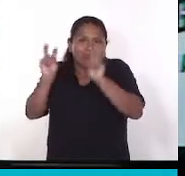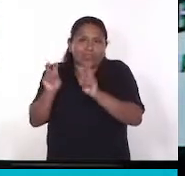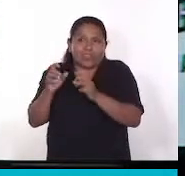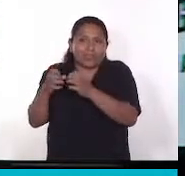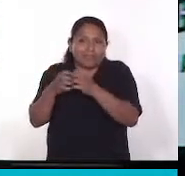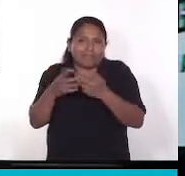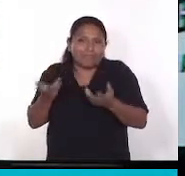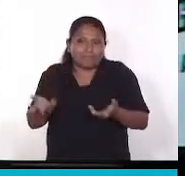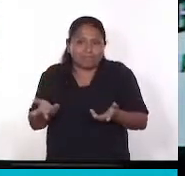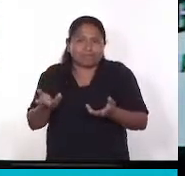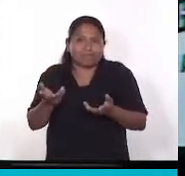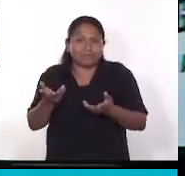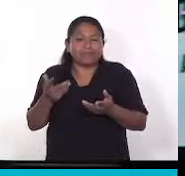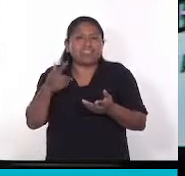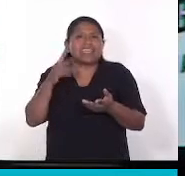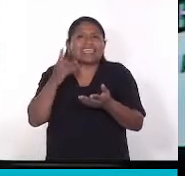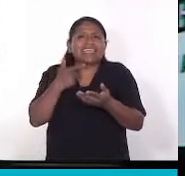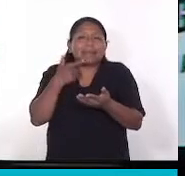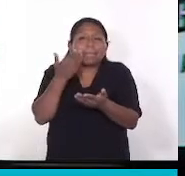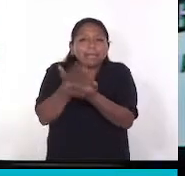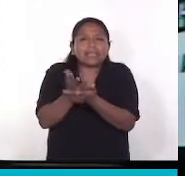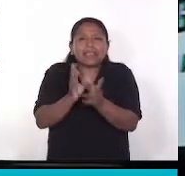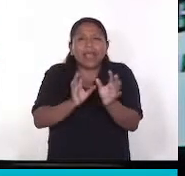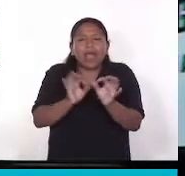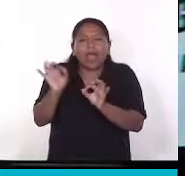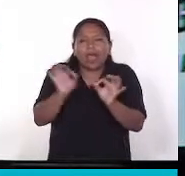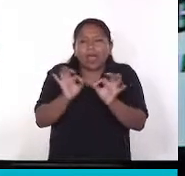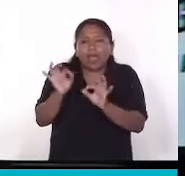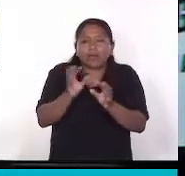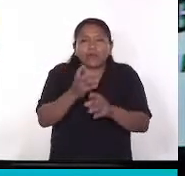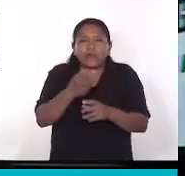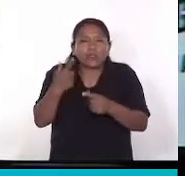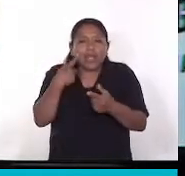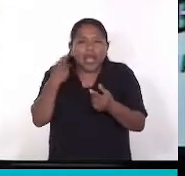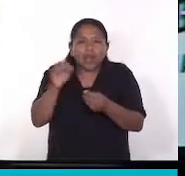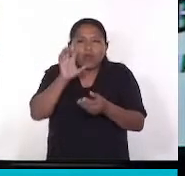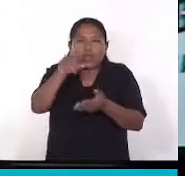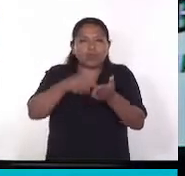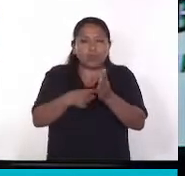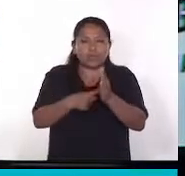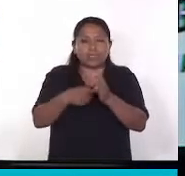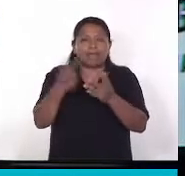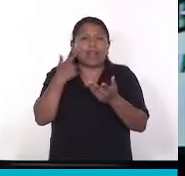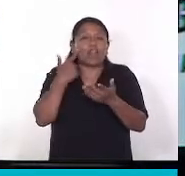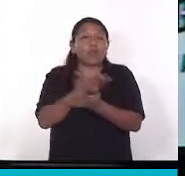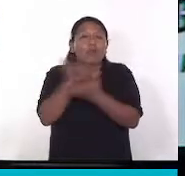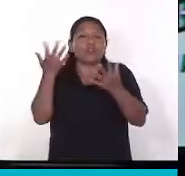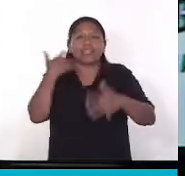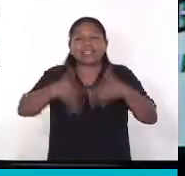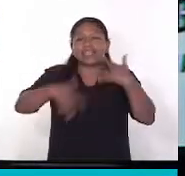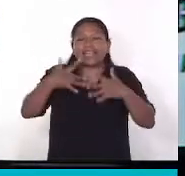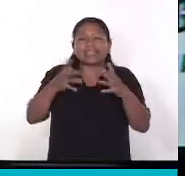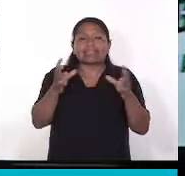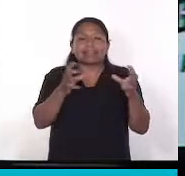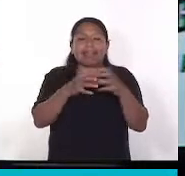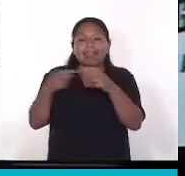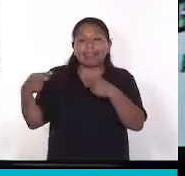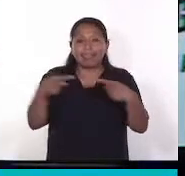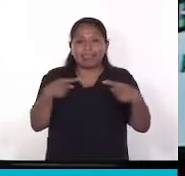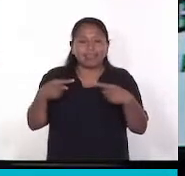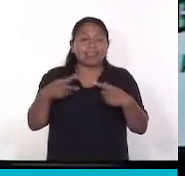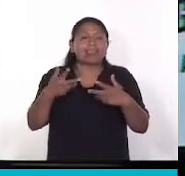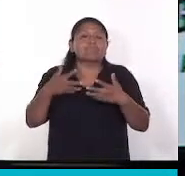su adhesión un reforzamiento del ajuste en la provincia de Buenos Aires y que para no mostrar estas crisis internas de los bloques se ha